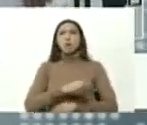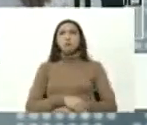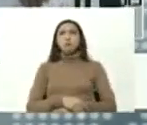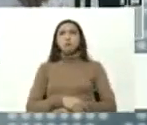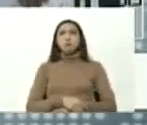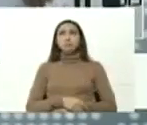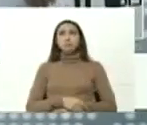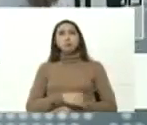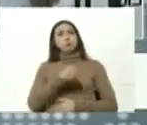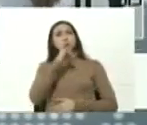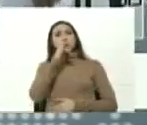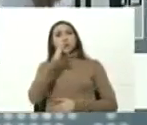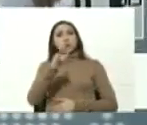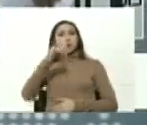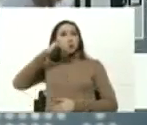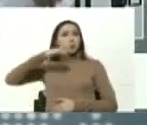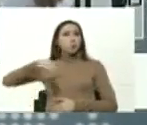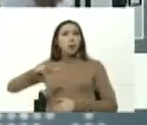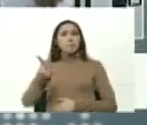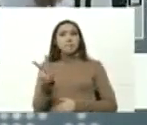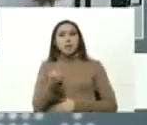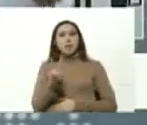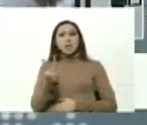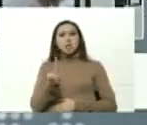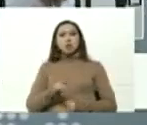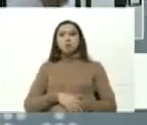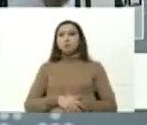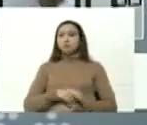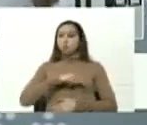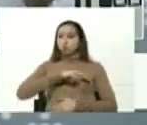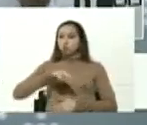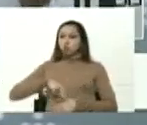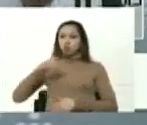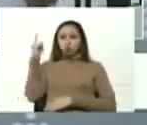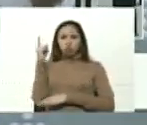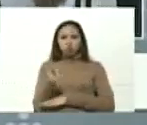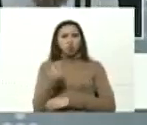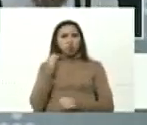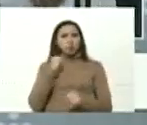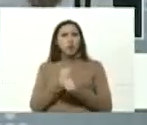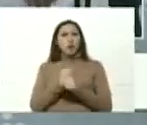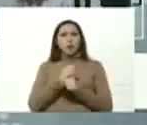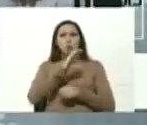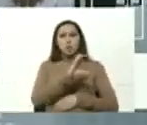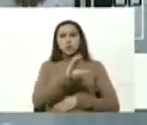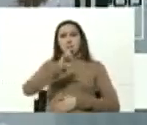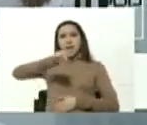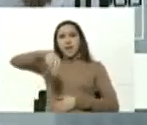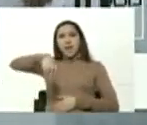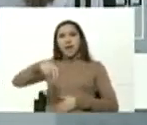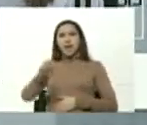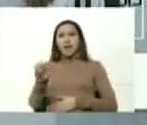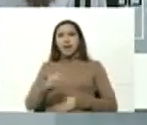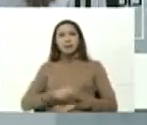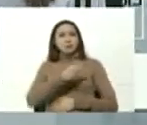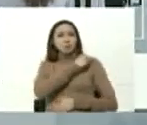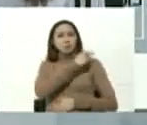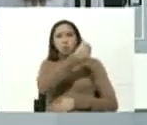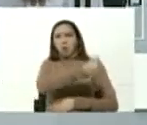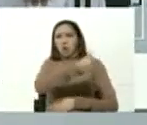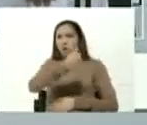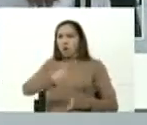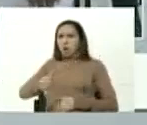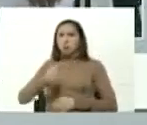darle el mensaje al país. Aquí estamos cumpliendo la tarea del Consejo Nacional Electoral, sus rectores,